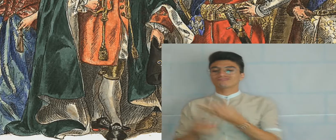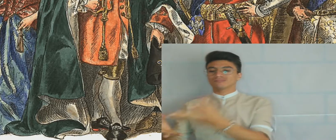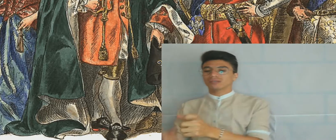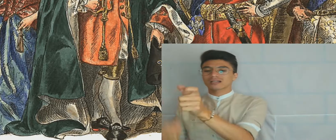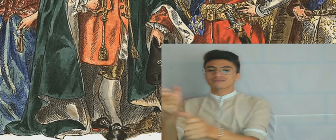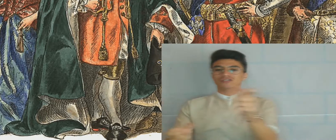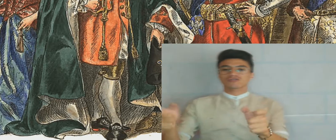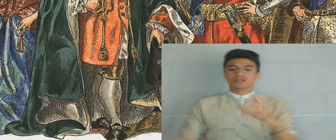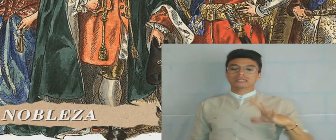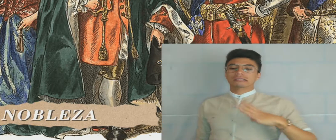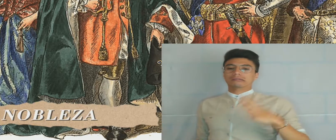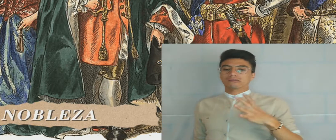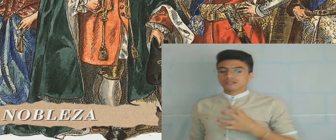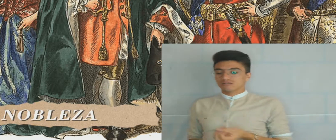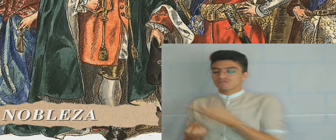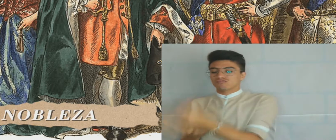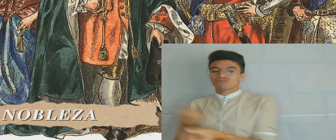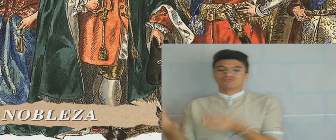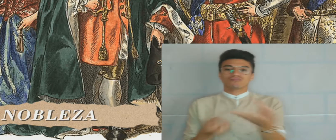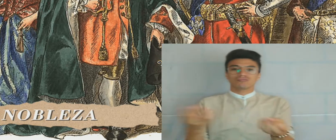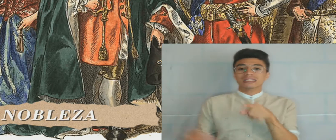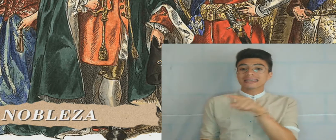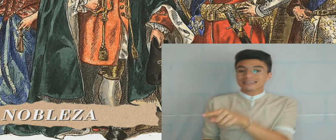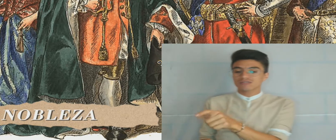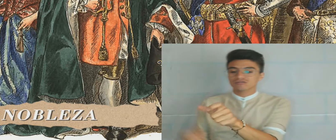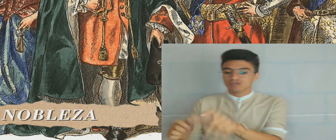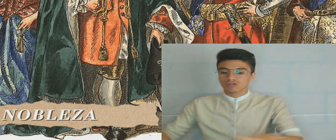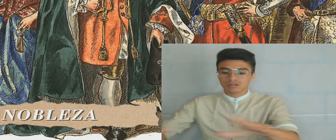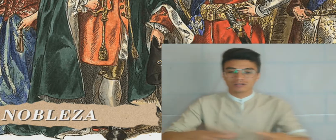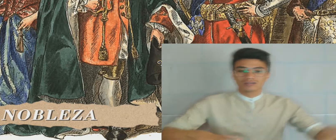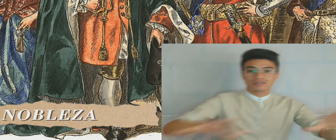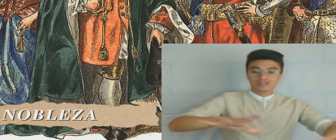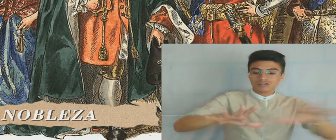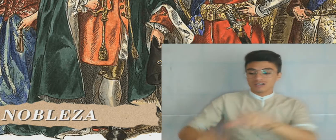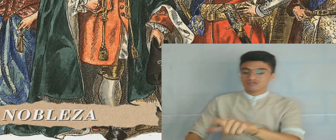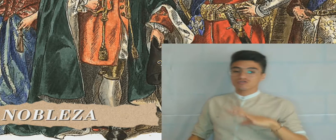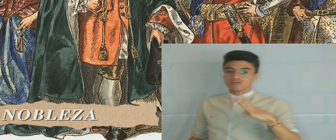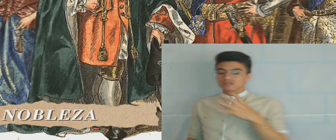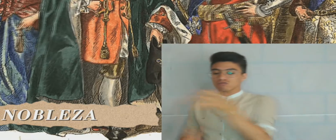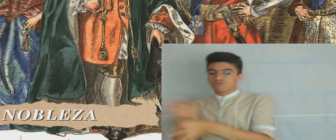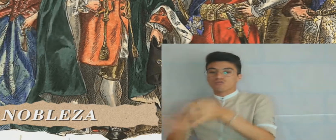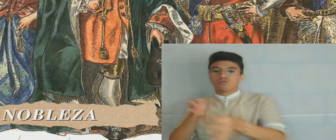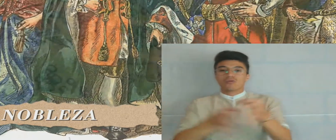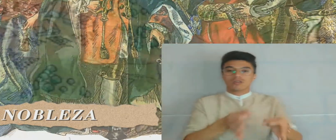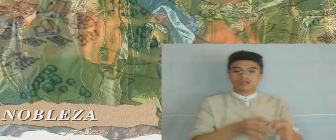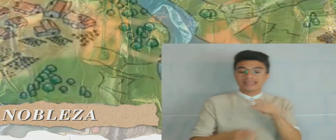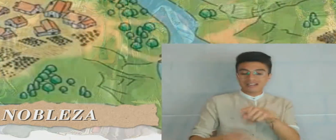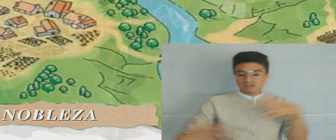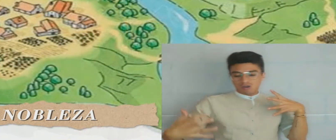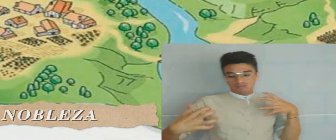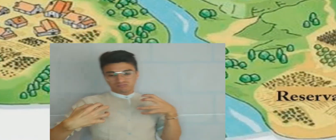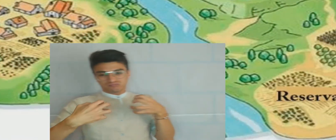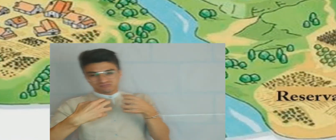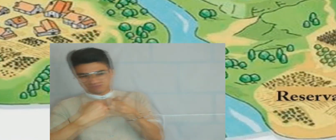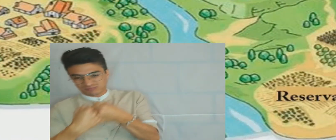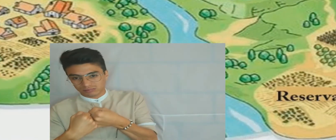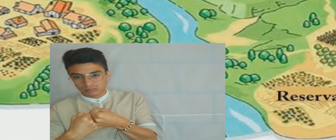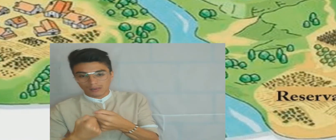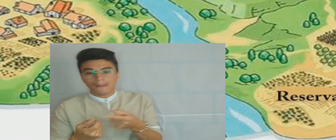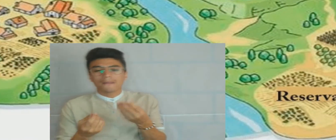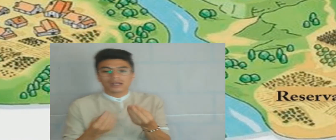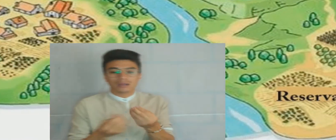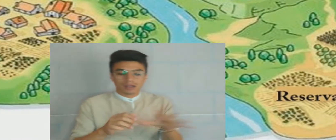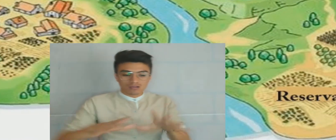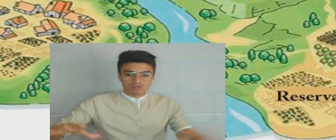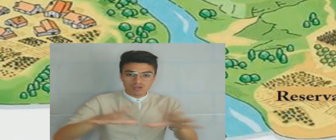los territorios, quienes los protegían en su nombre. Esta necesidad de alianzas en pos de la protección de los territorios y los